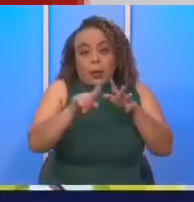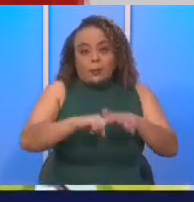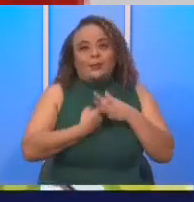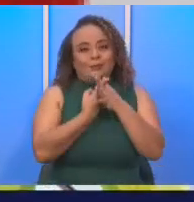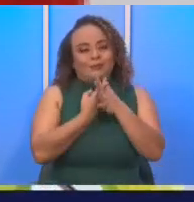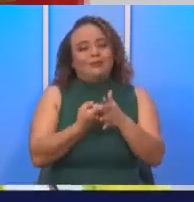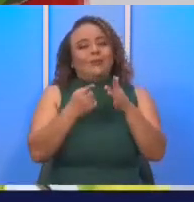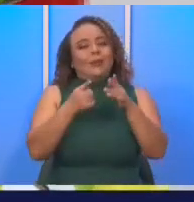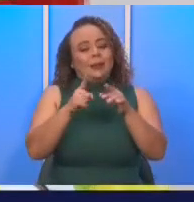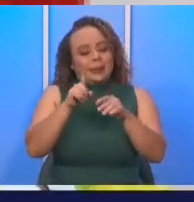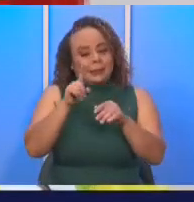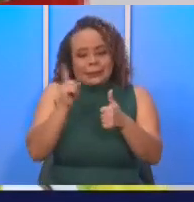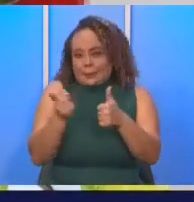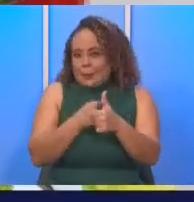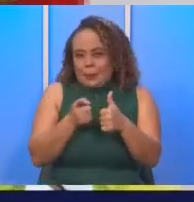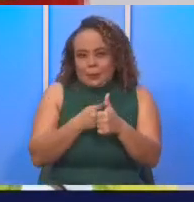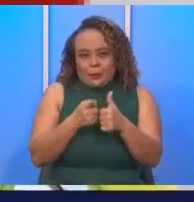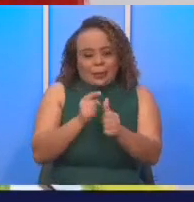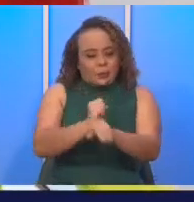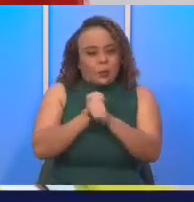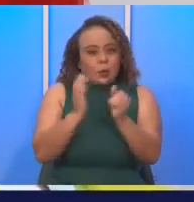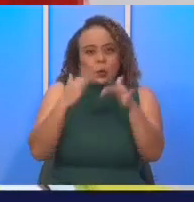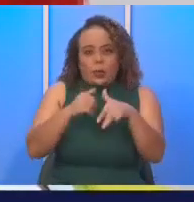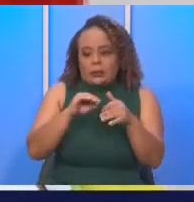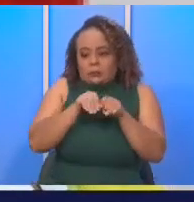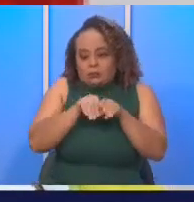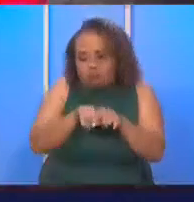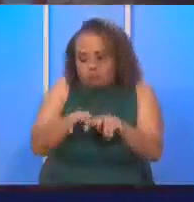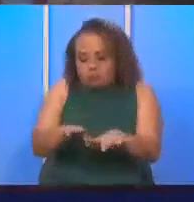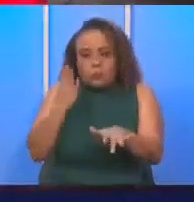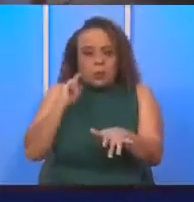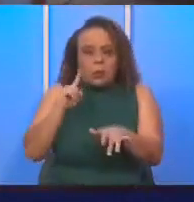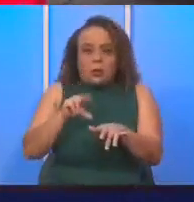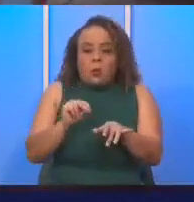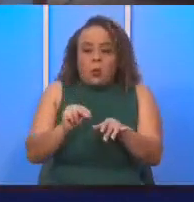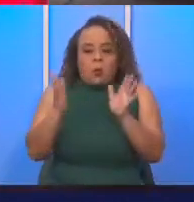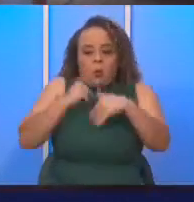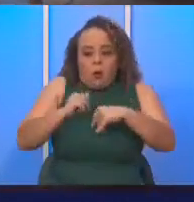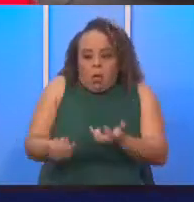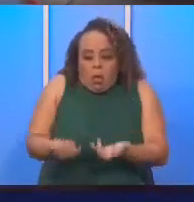eso, asegurarnos que no haya un derrame de combustible para que no haya una ignición de fuego.